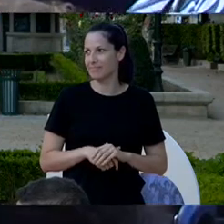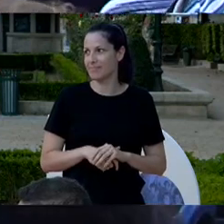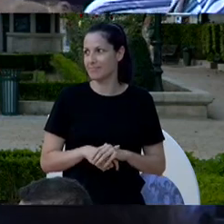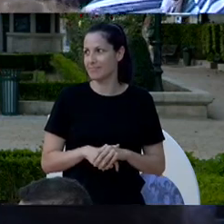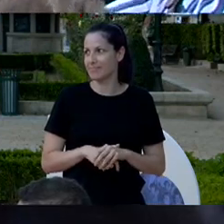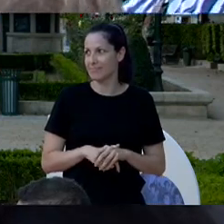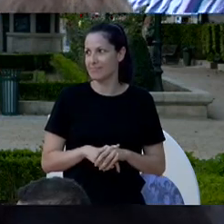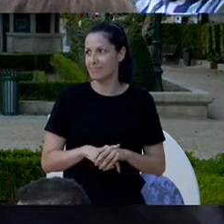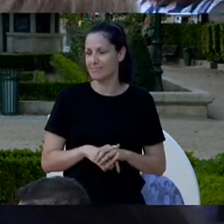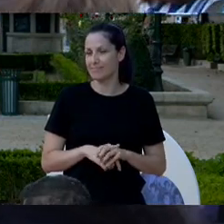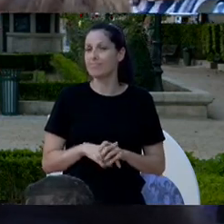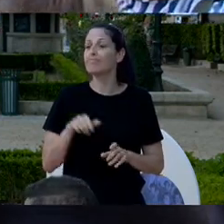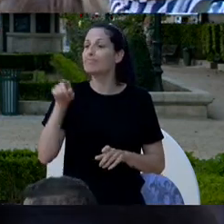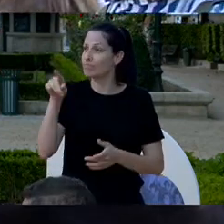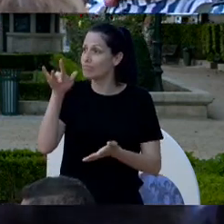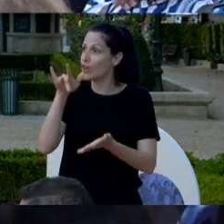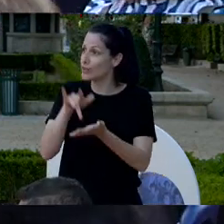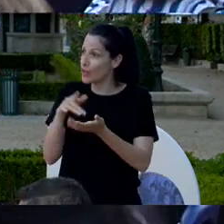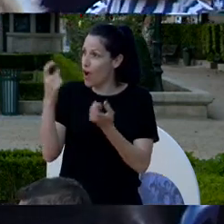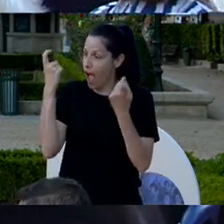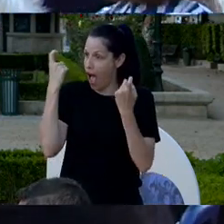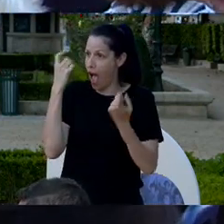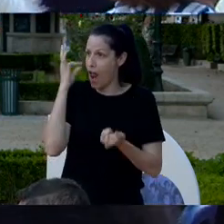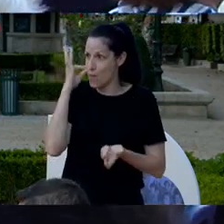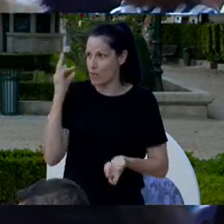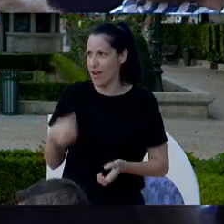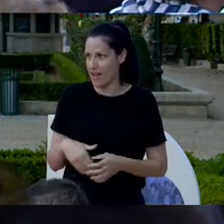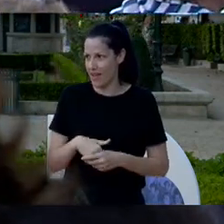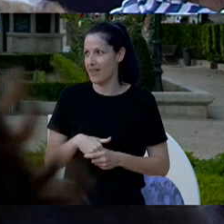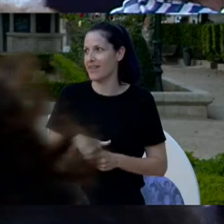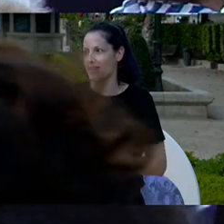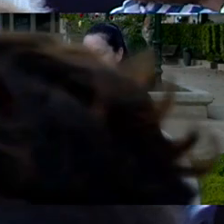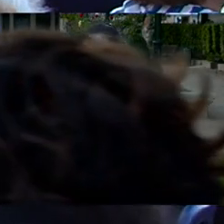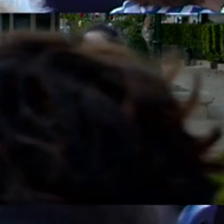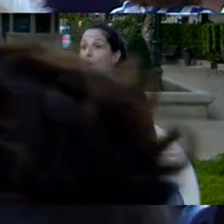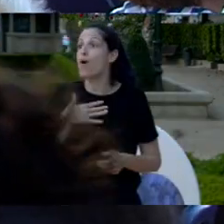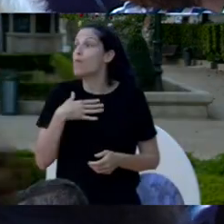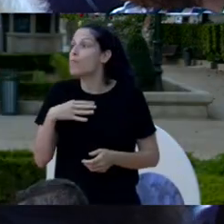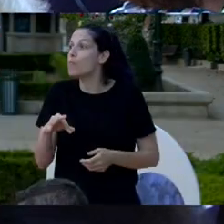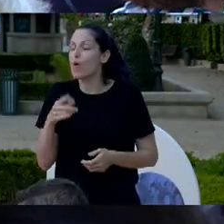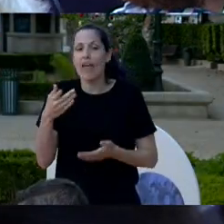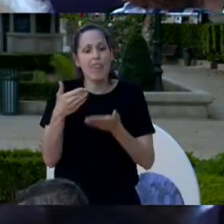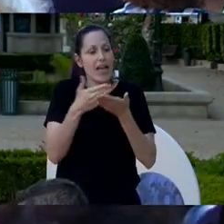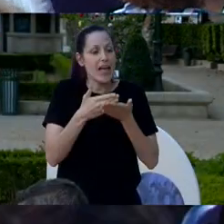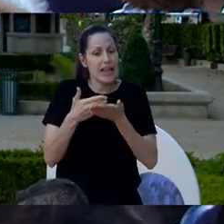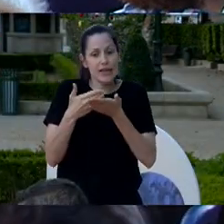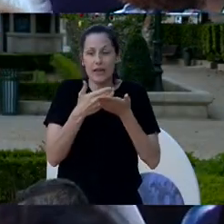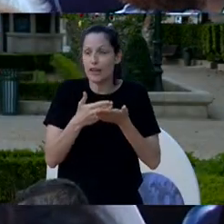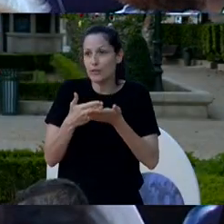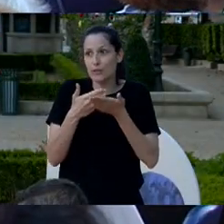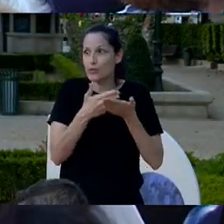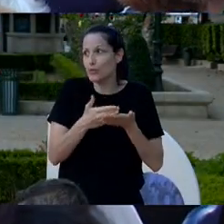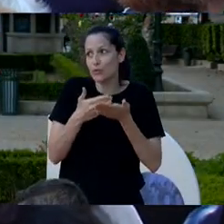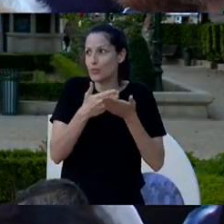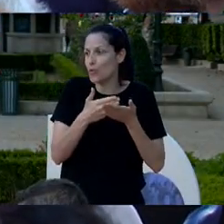quedan. Usted fue una de esas nenas que se cadra no estaban destinadas a estudiar, pero pudieron hacerlo